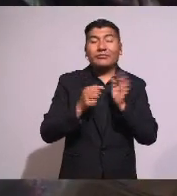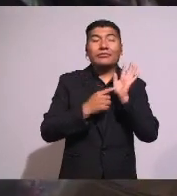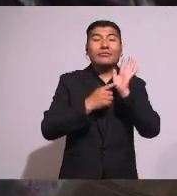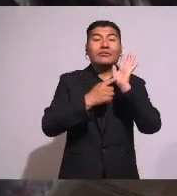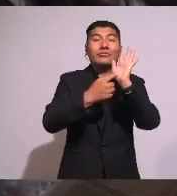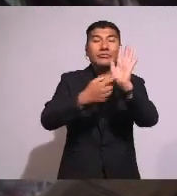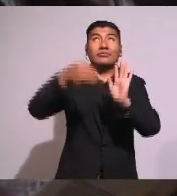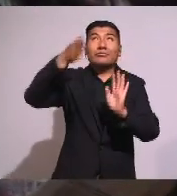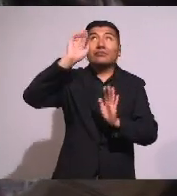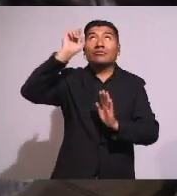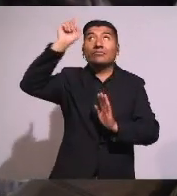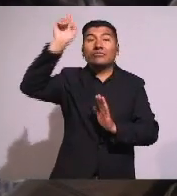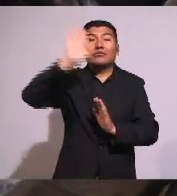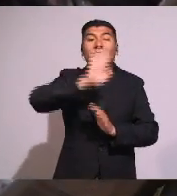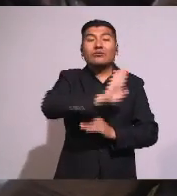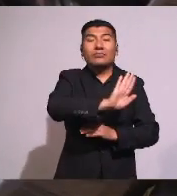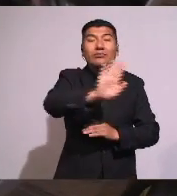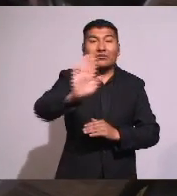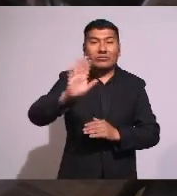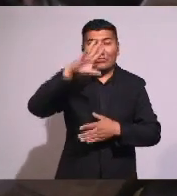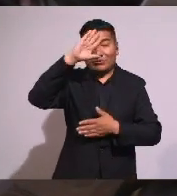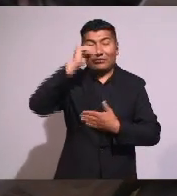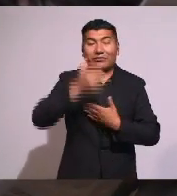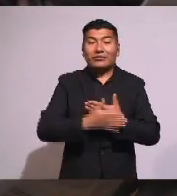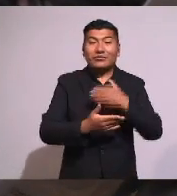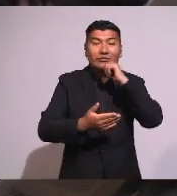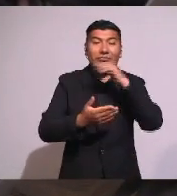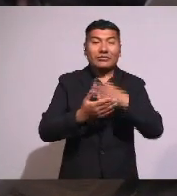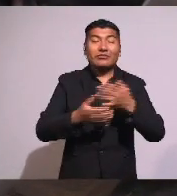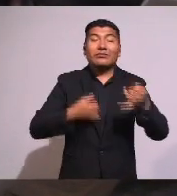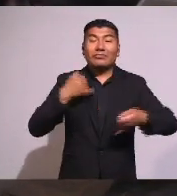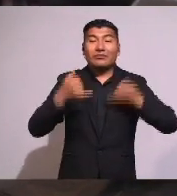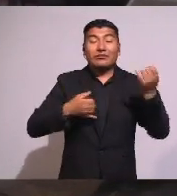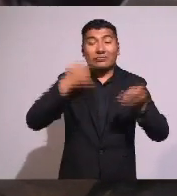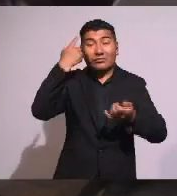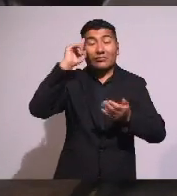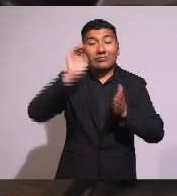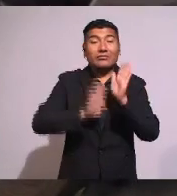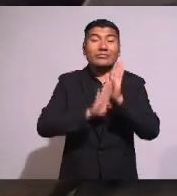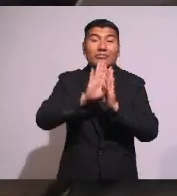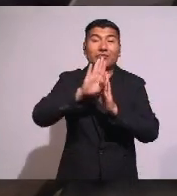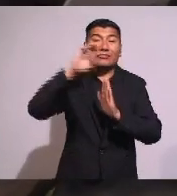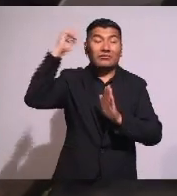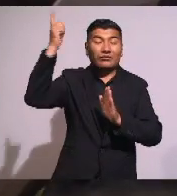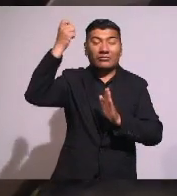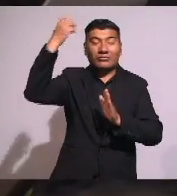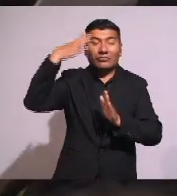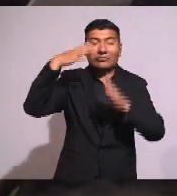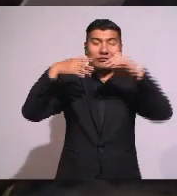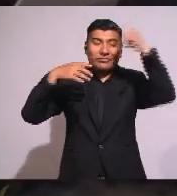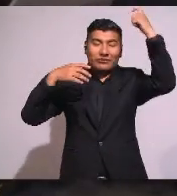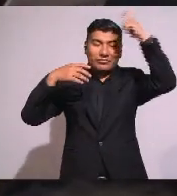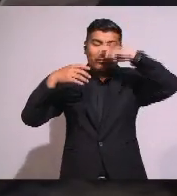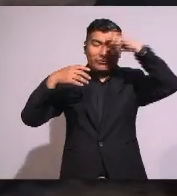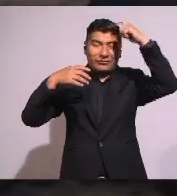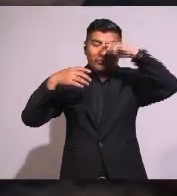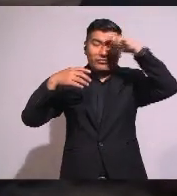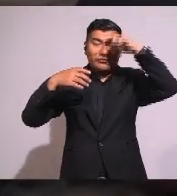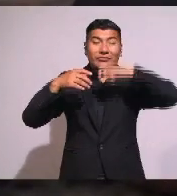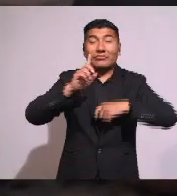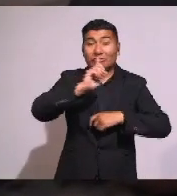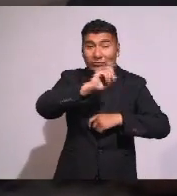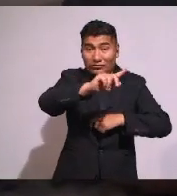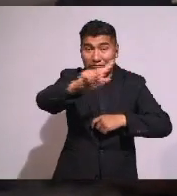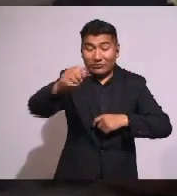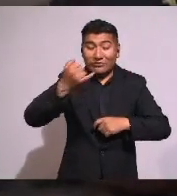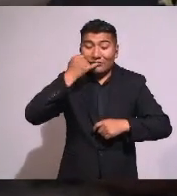delante del Señor a sus niños, a la juventud, para que crezcan en gracia y en sabiduría. Y ustedes,